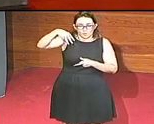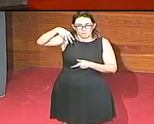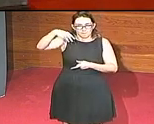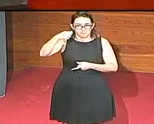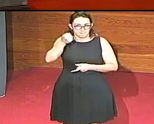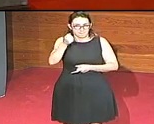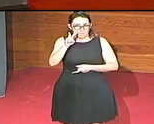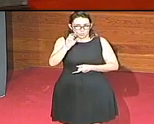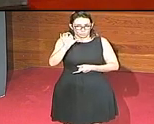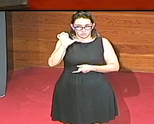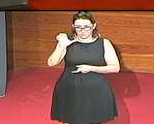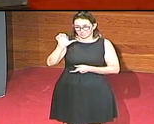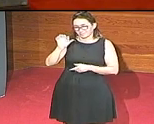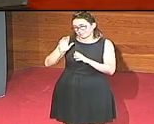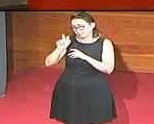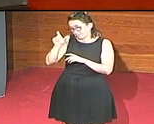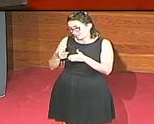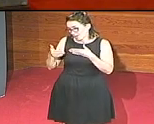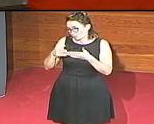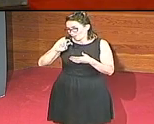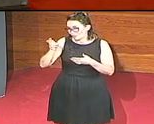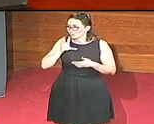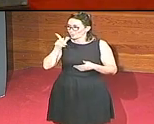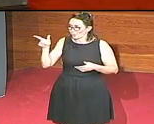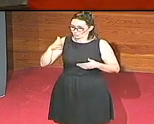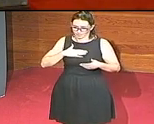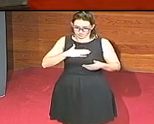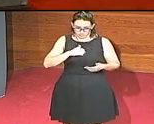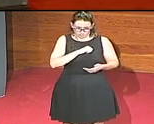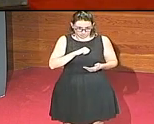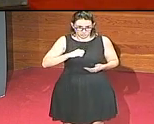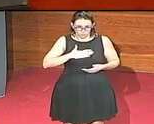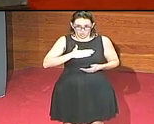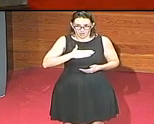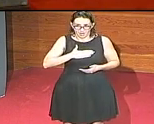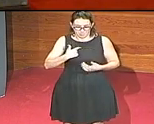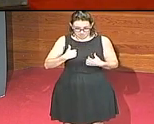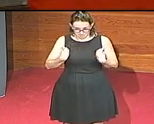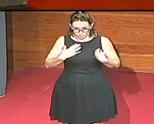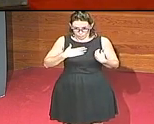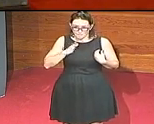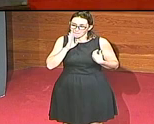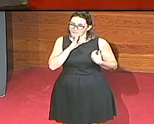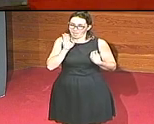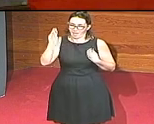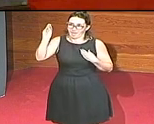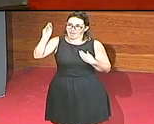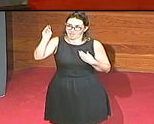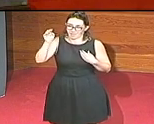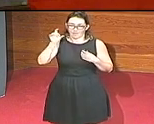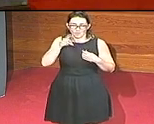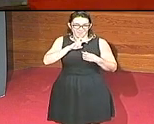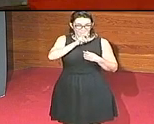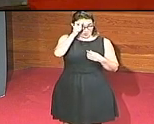en el sentido de que eres tú en este caso de que pregunta una su madre como él a su padre y todo